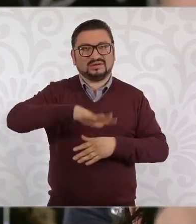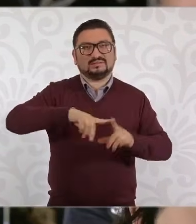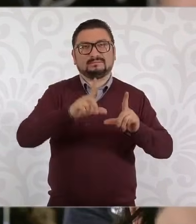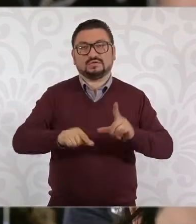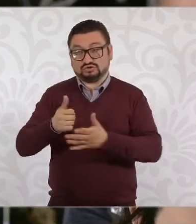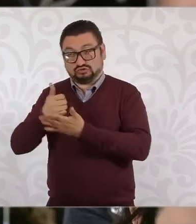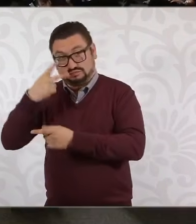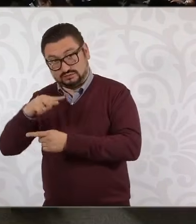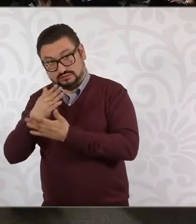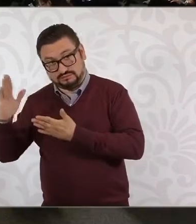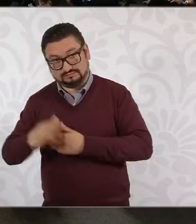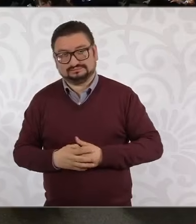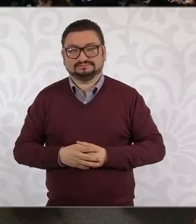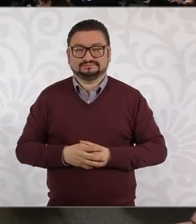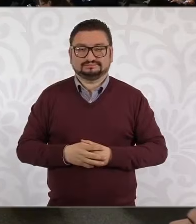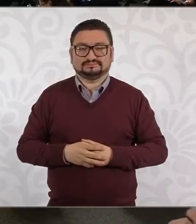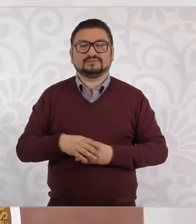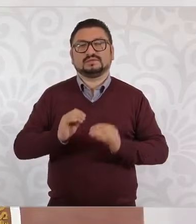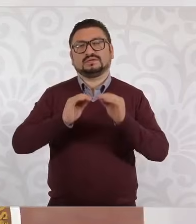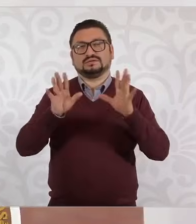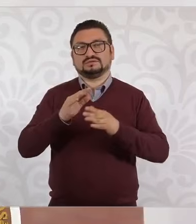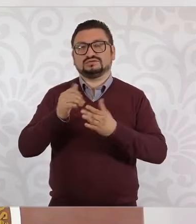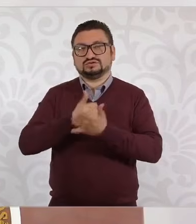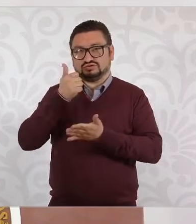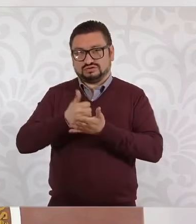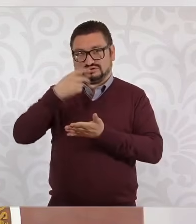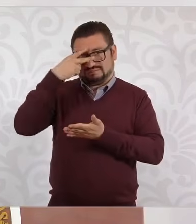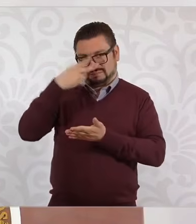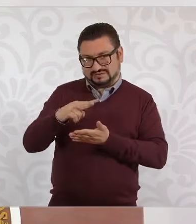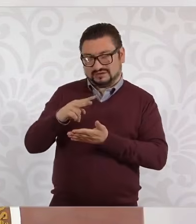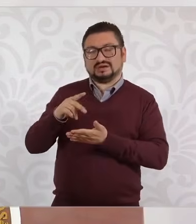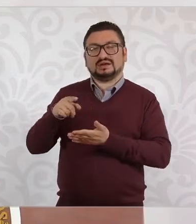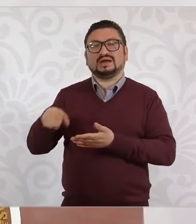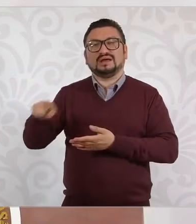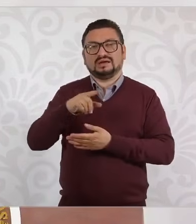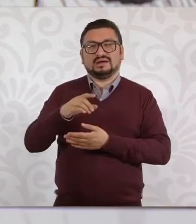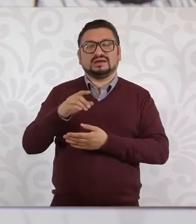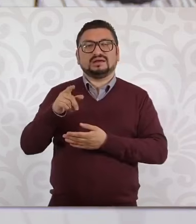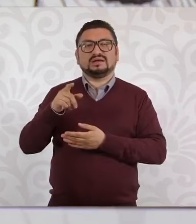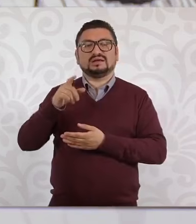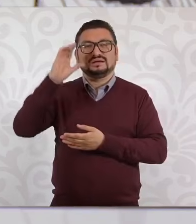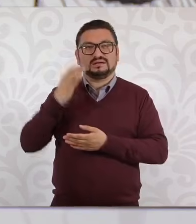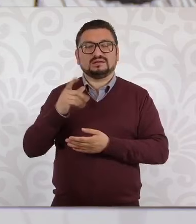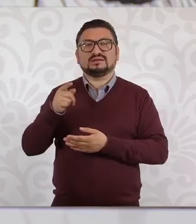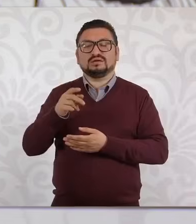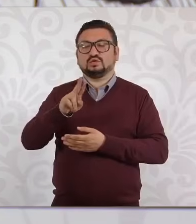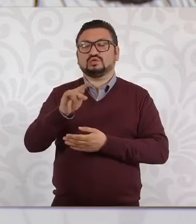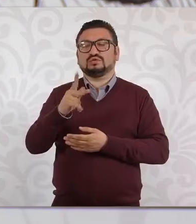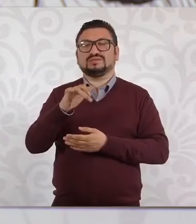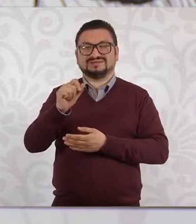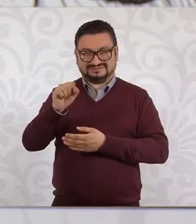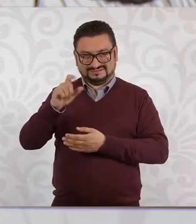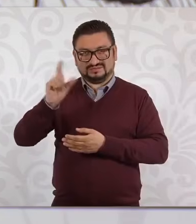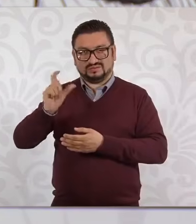solo en la Ciudad de México? Bueno, en la Ciudad Clara le llama utopías desde que estaba en Iztapalapa. Cuando estuve